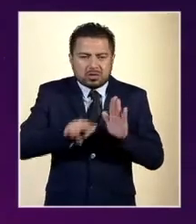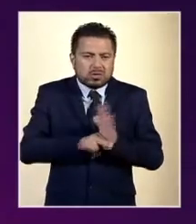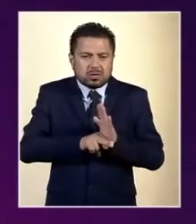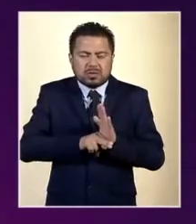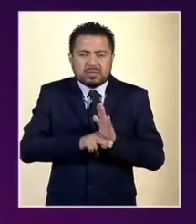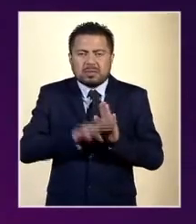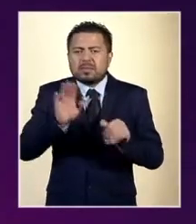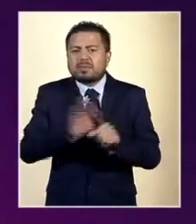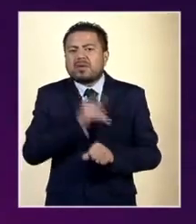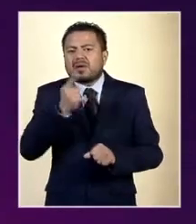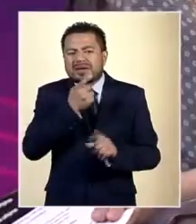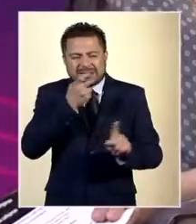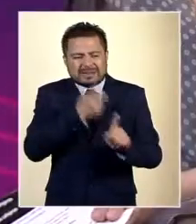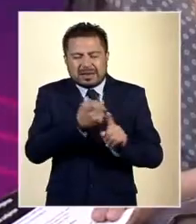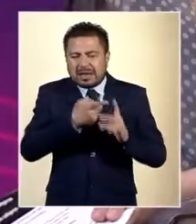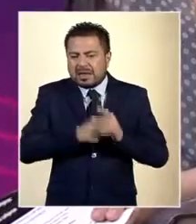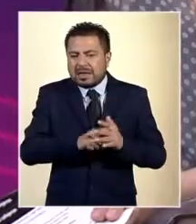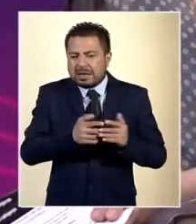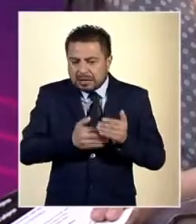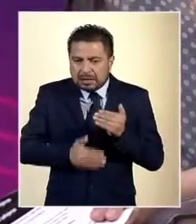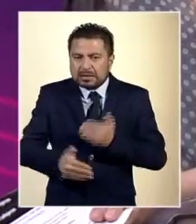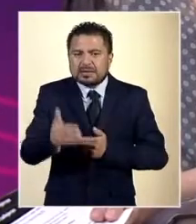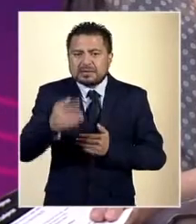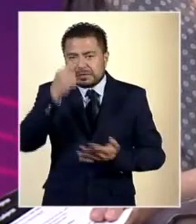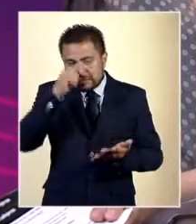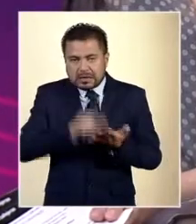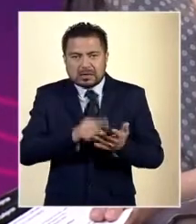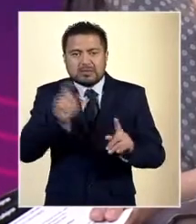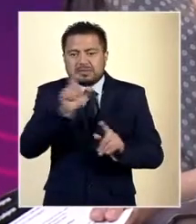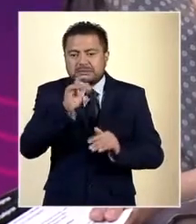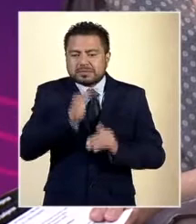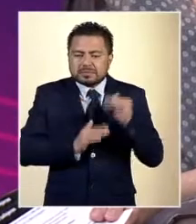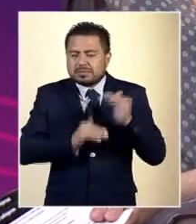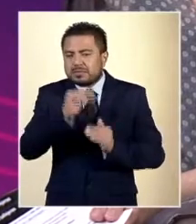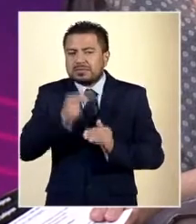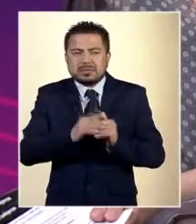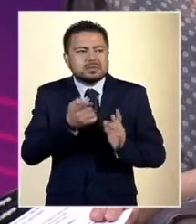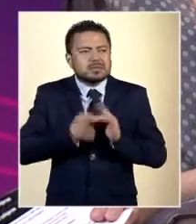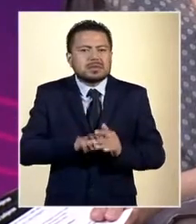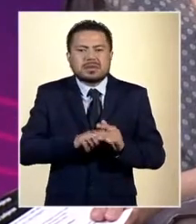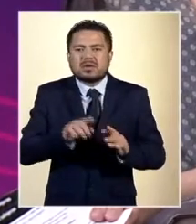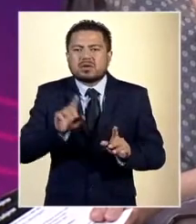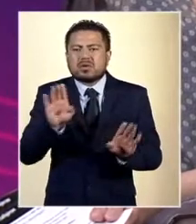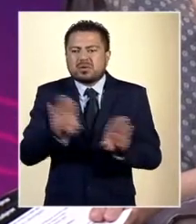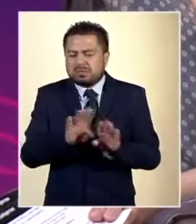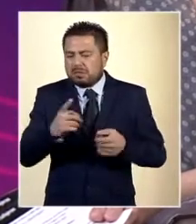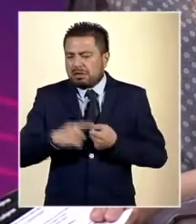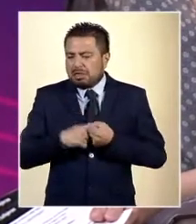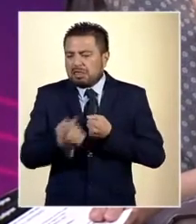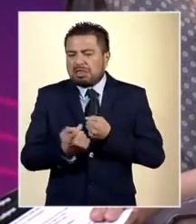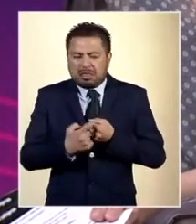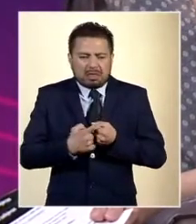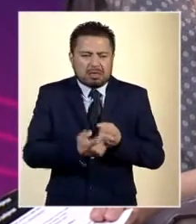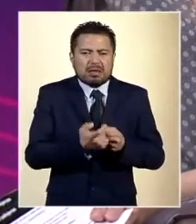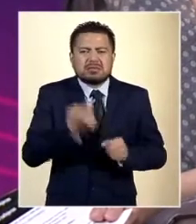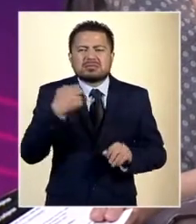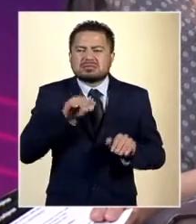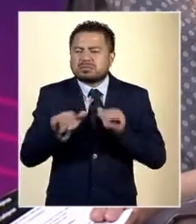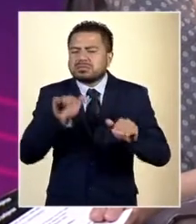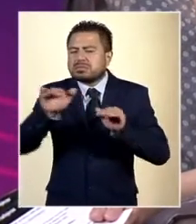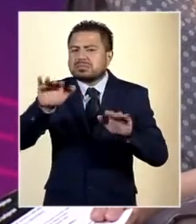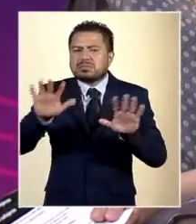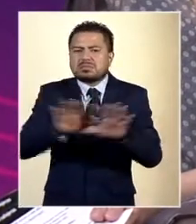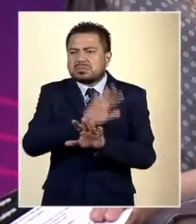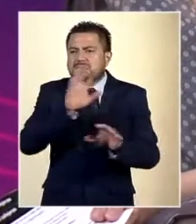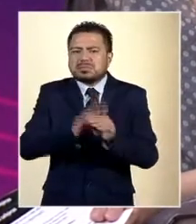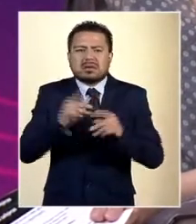normatividad. Porque precisamente a partir de eso, pues creo que es cuando se construye, empieza como el grado de exclusión. El llamarlos de cierta